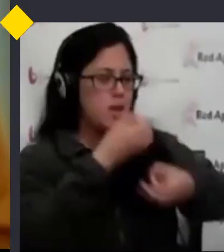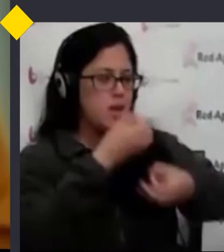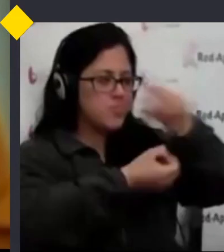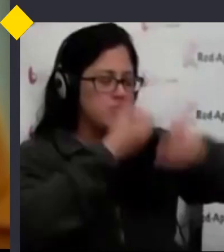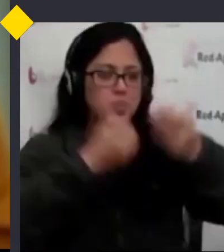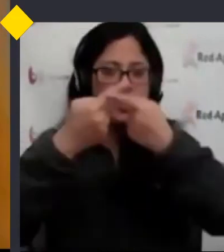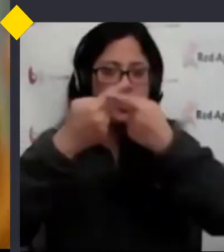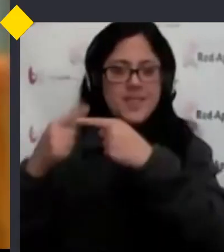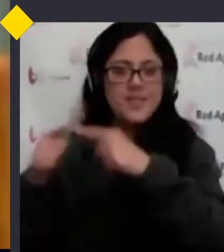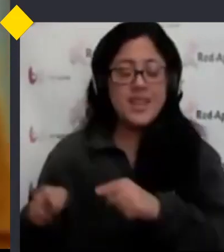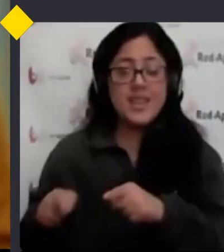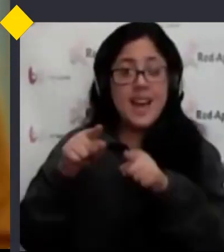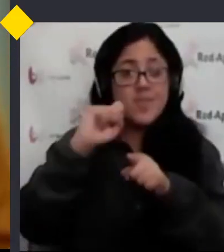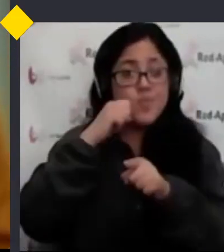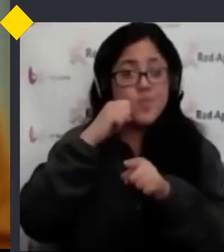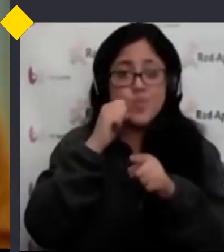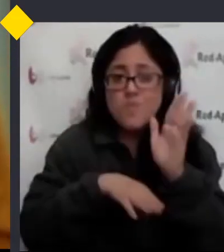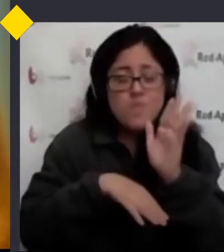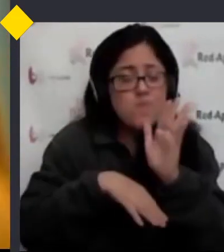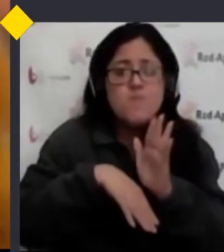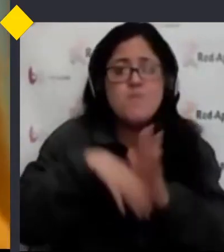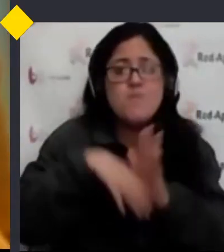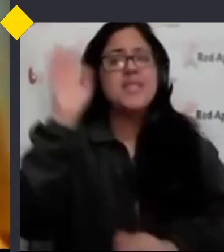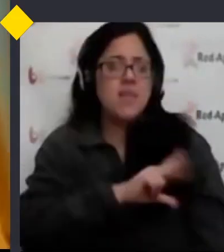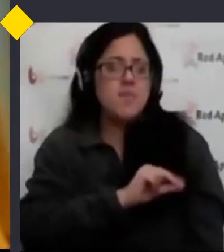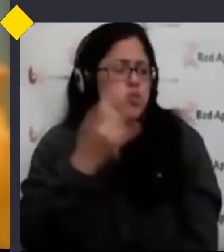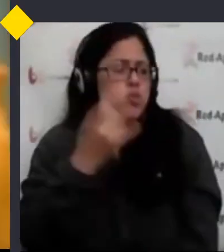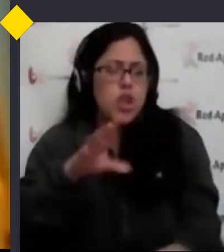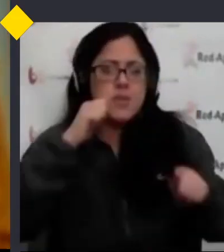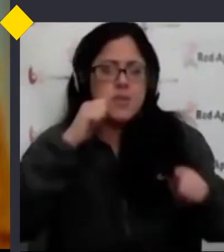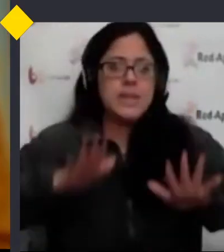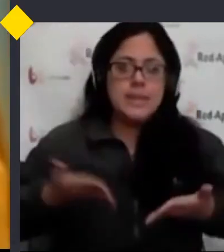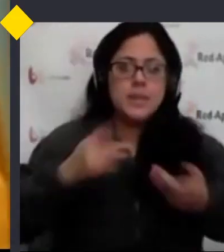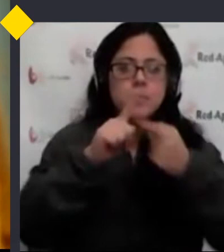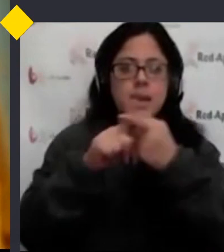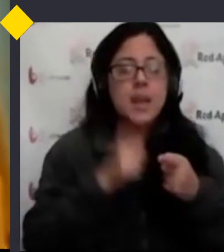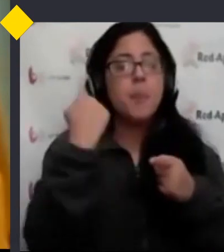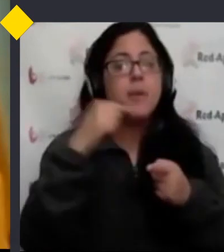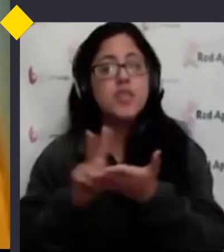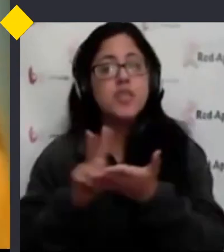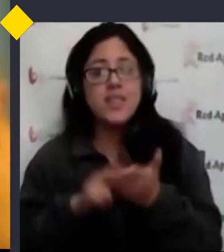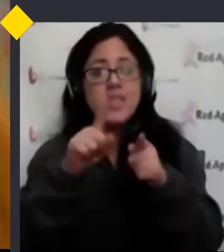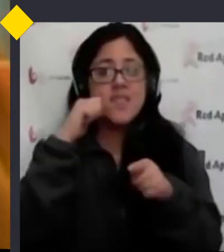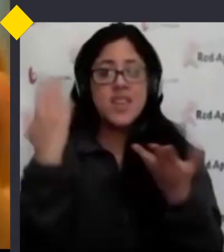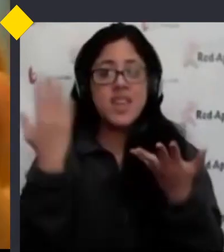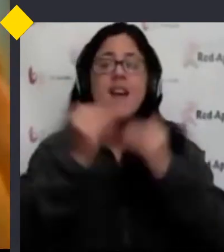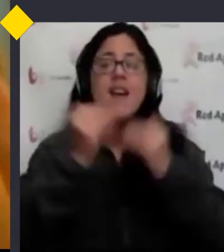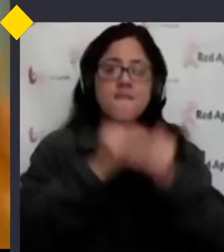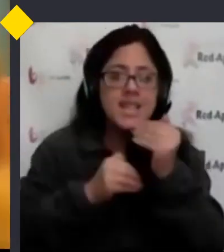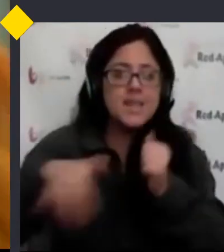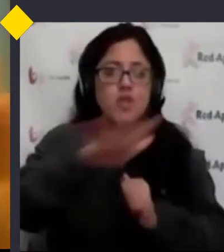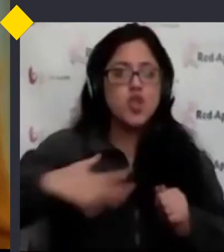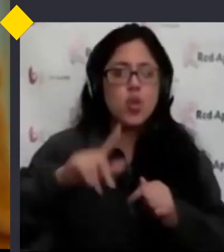prácticas. Es mucho más allá del premio. El premio es un incentivo para que participemos, pero la verdad es que avancemos todos juntos, aquí no hay un